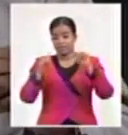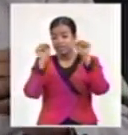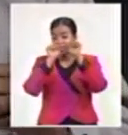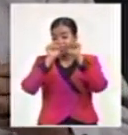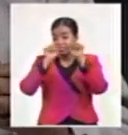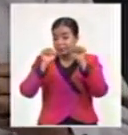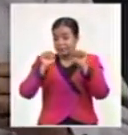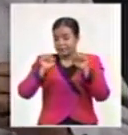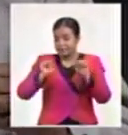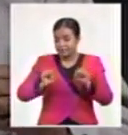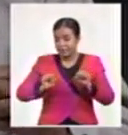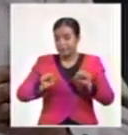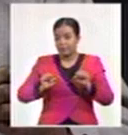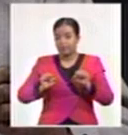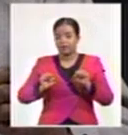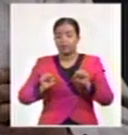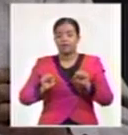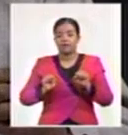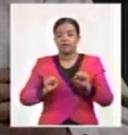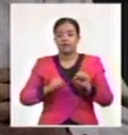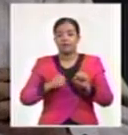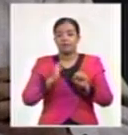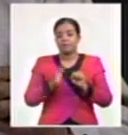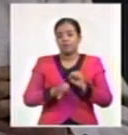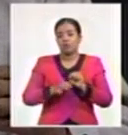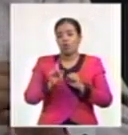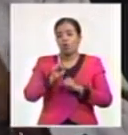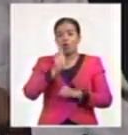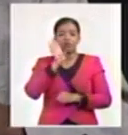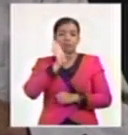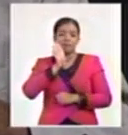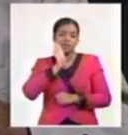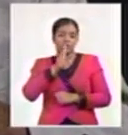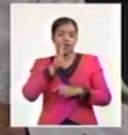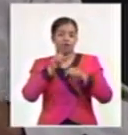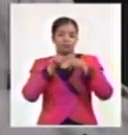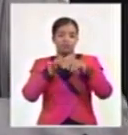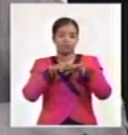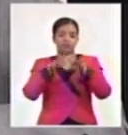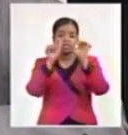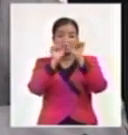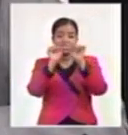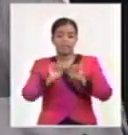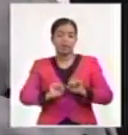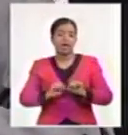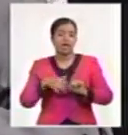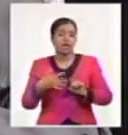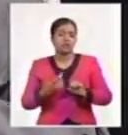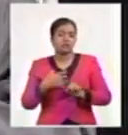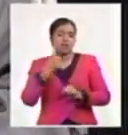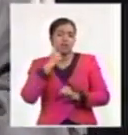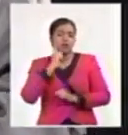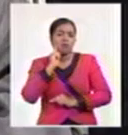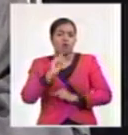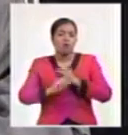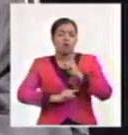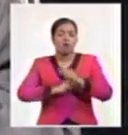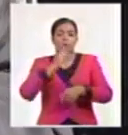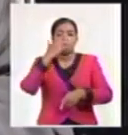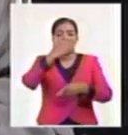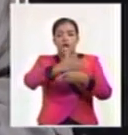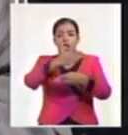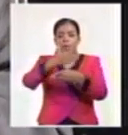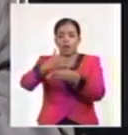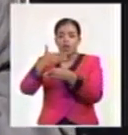establecido de no proliferación es un sistema que llena de barreras las posibilidades de los países